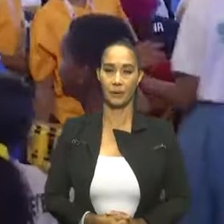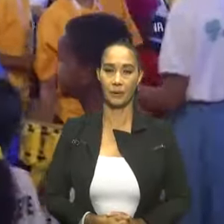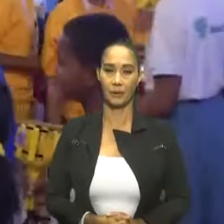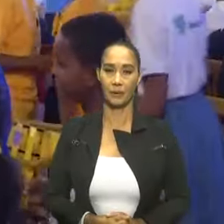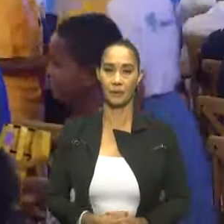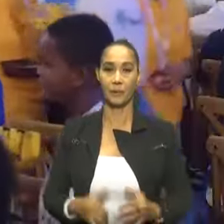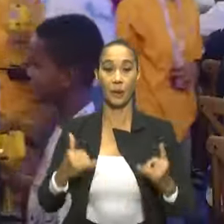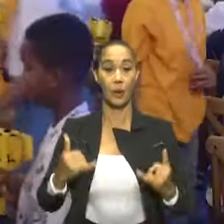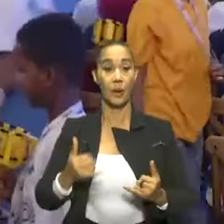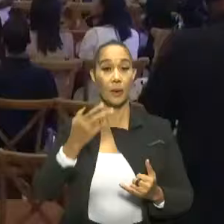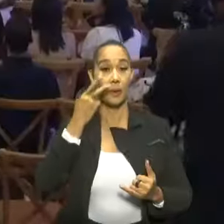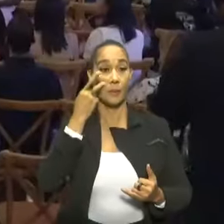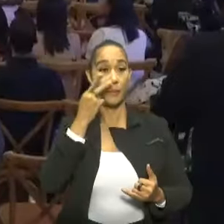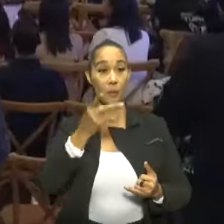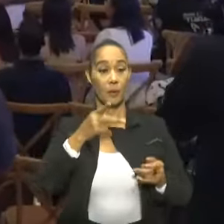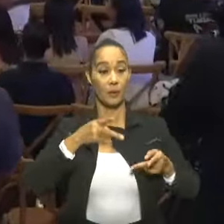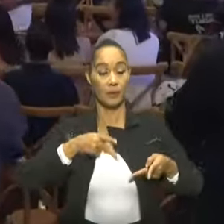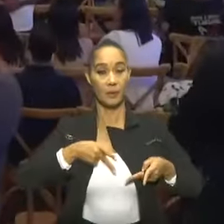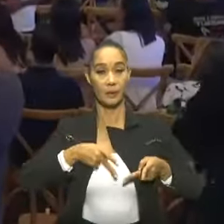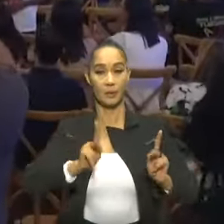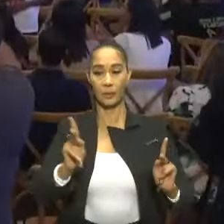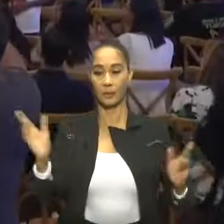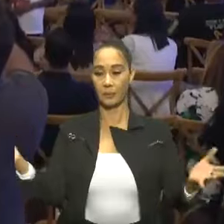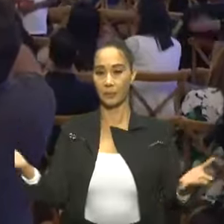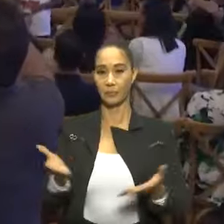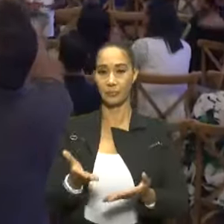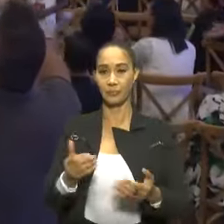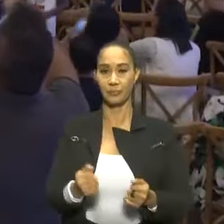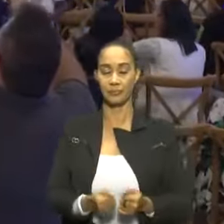Vamos a ver si nos permiten.